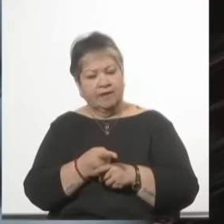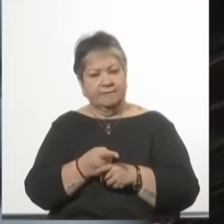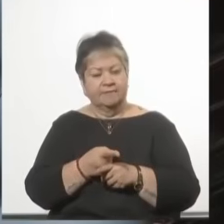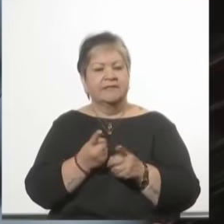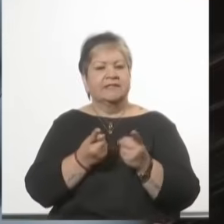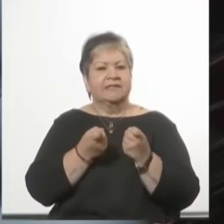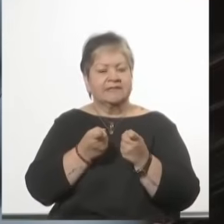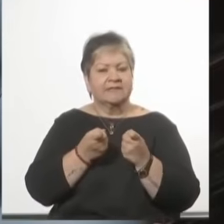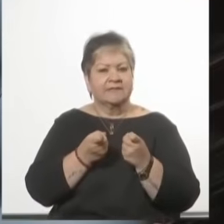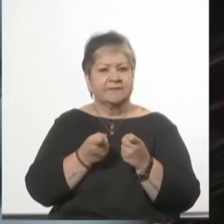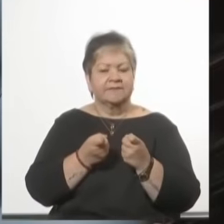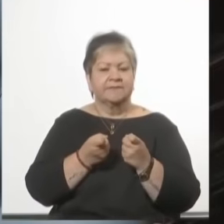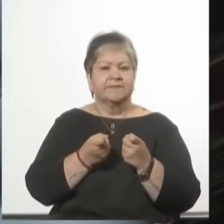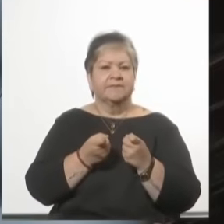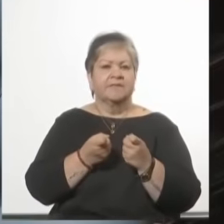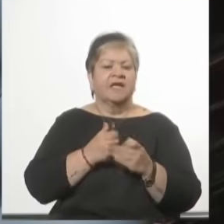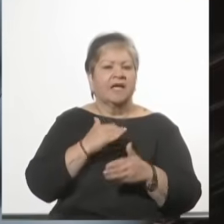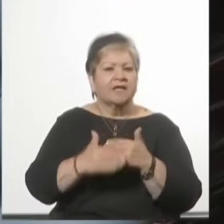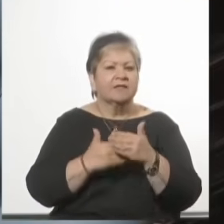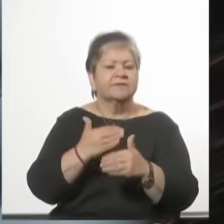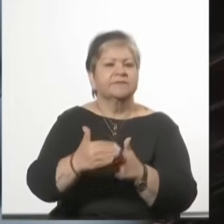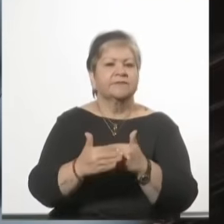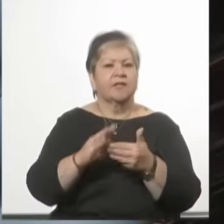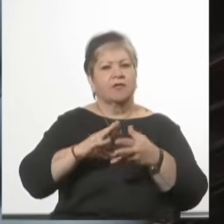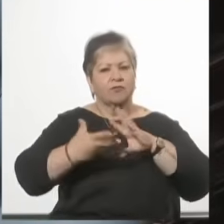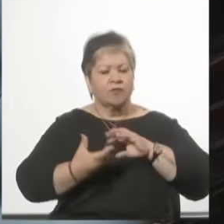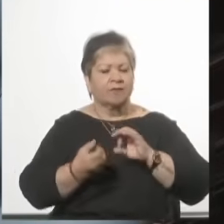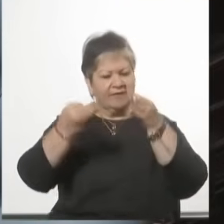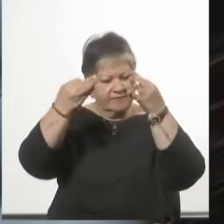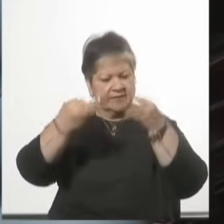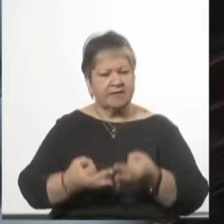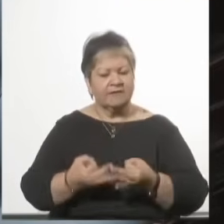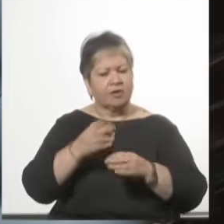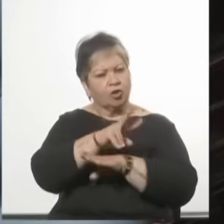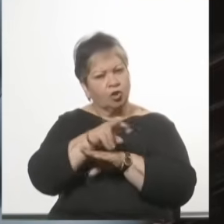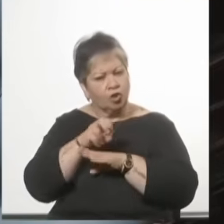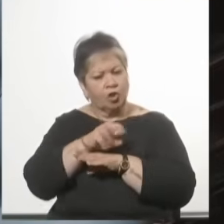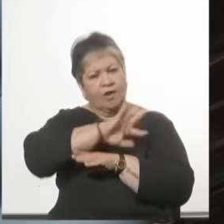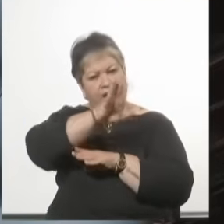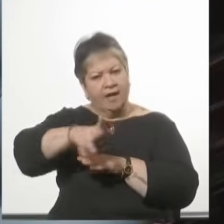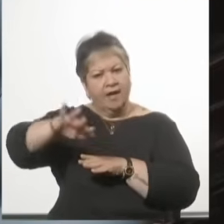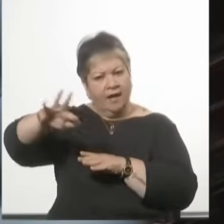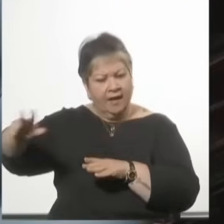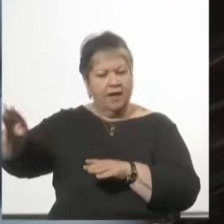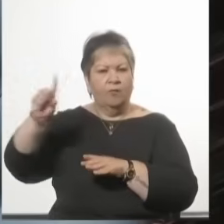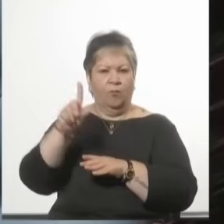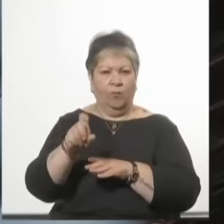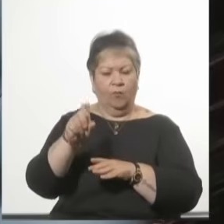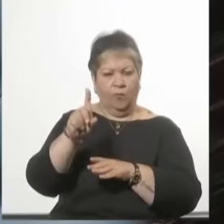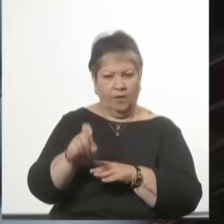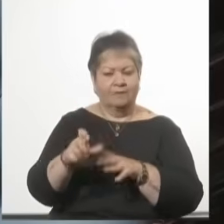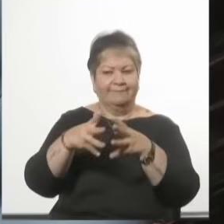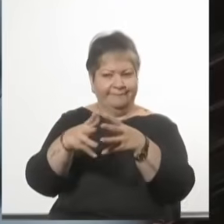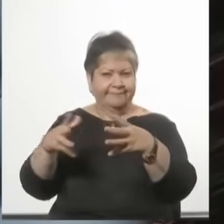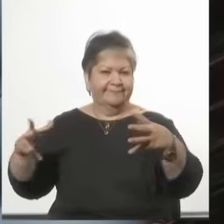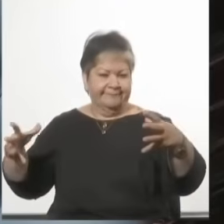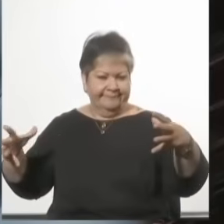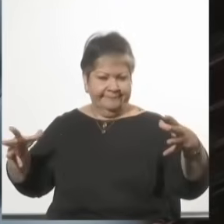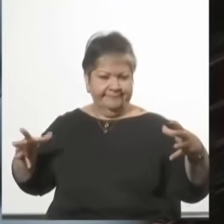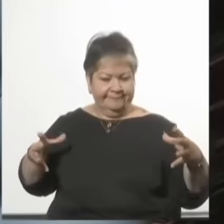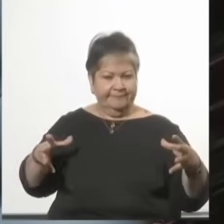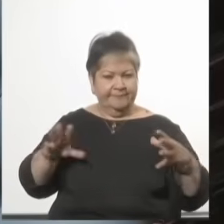impostergable necesidad de desarrollar de manera efectiva el control de nuestro amplio sector marítimo de